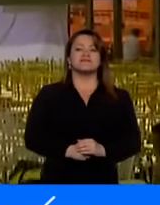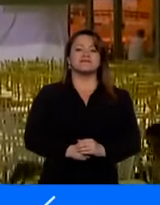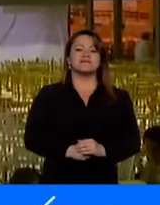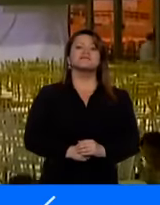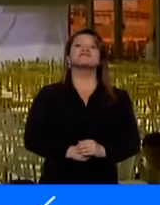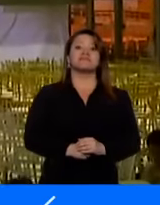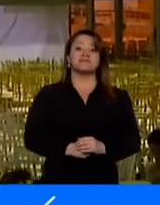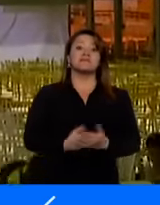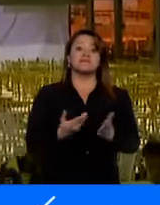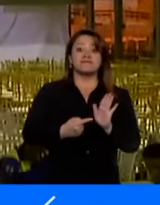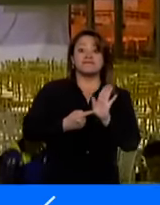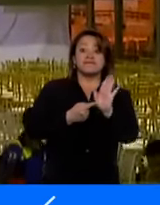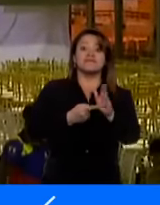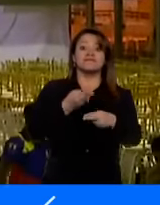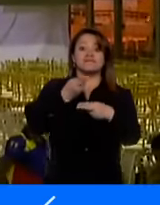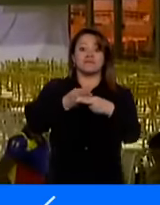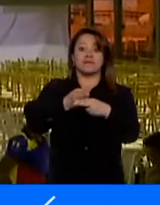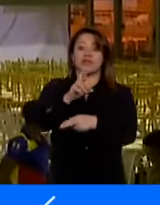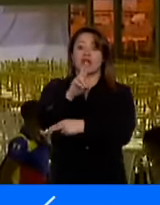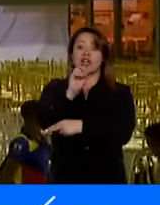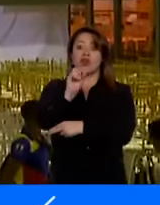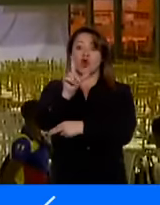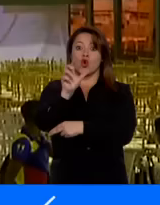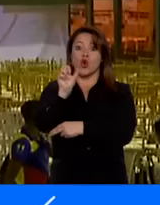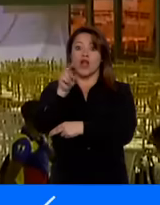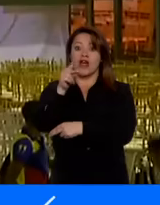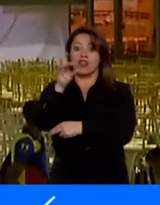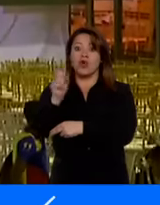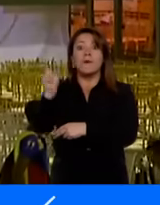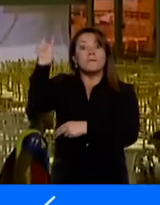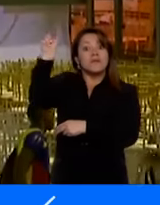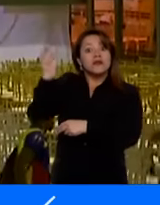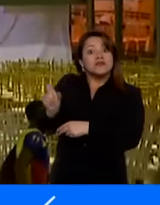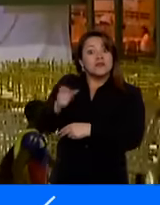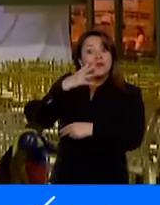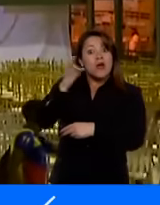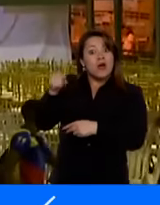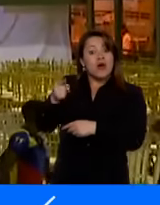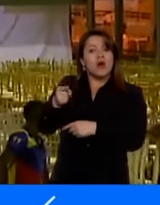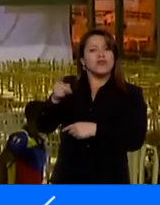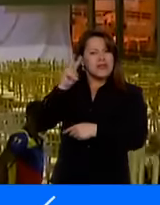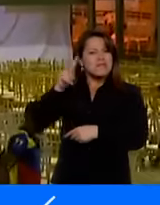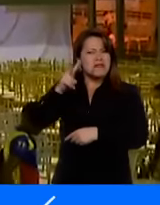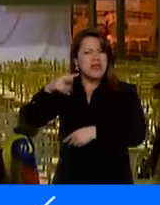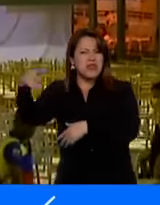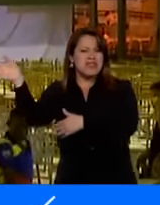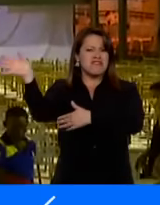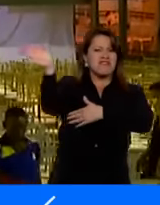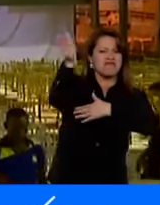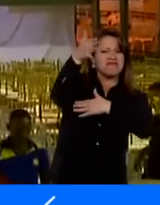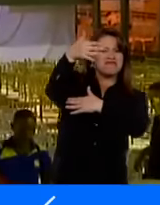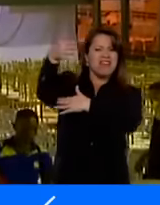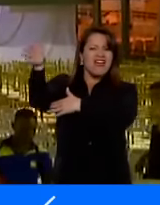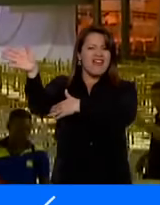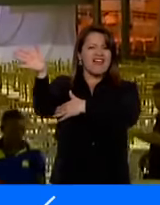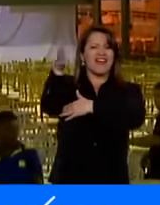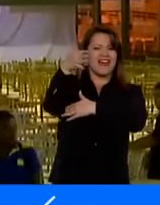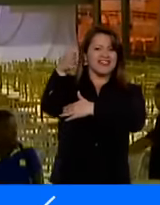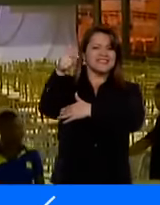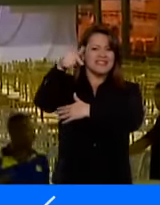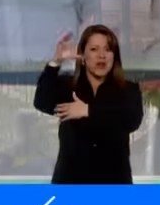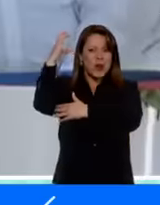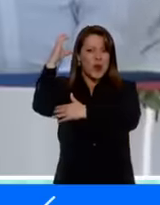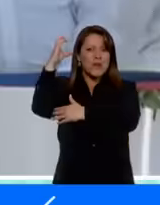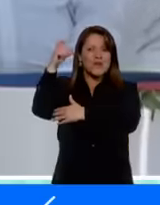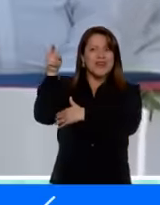Les voy a presentar a Rolando. Yo no sé si ustedes vieron en las imágenes, tuvieron la oportunidad de ver que había una bandera ondeando de Colombia, amarillo, azul y rojo, pero tenía